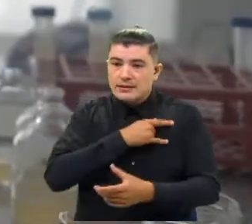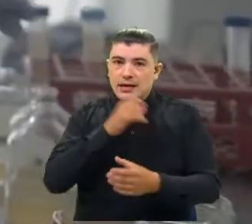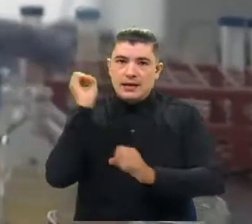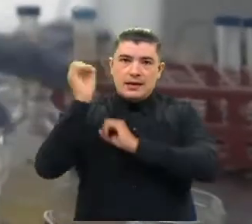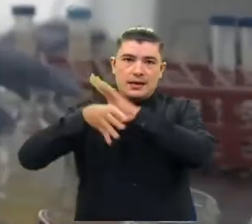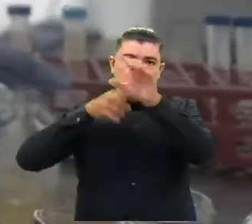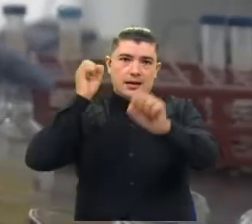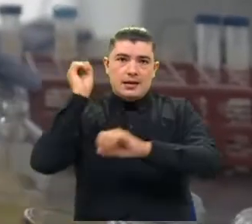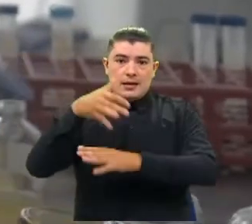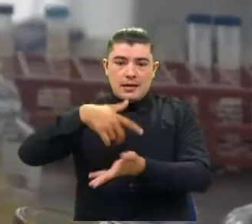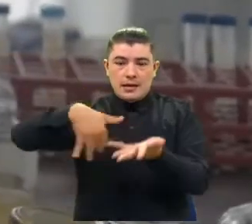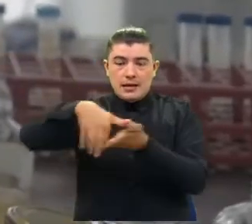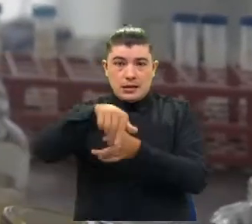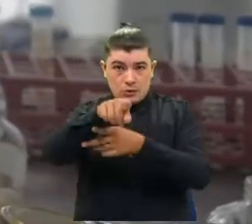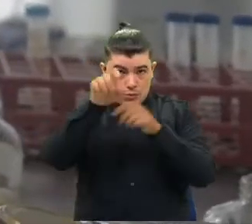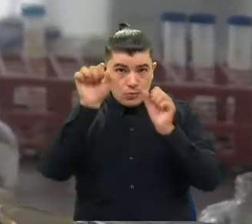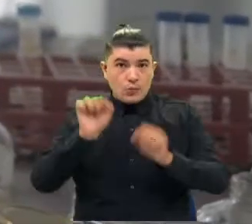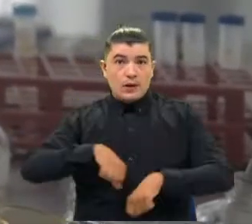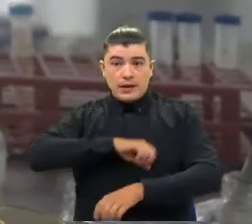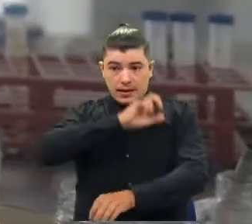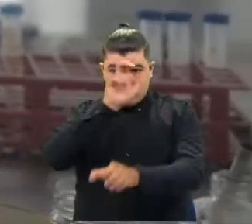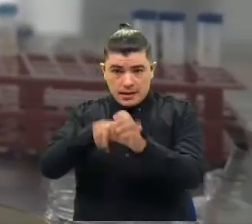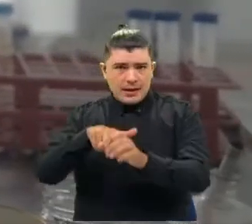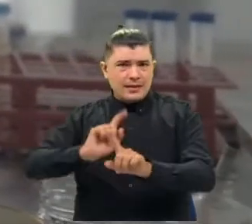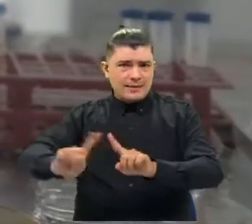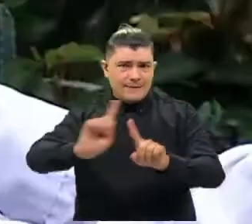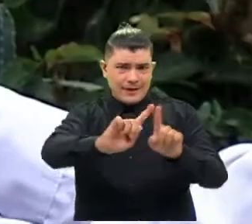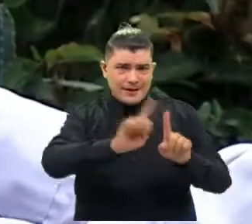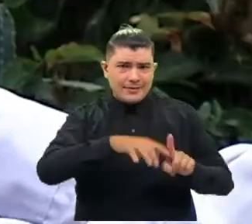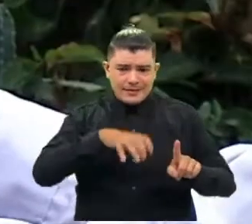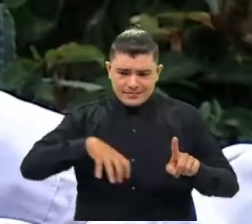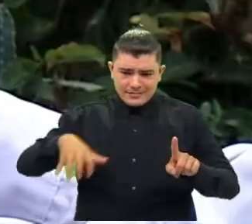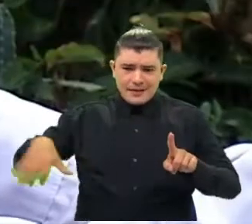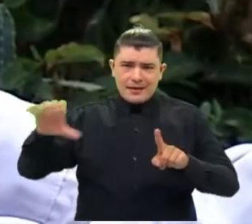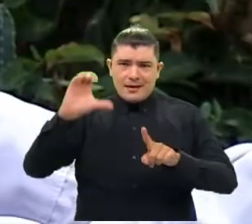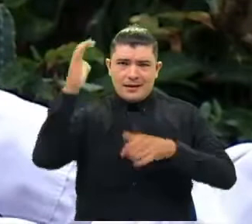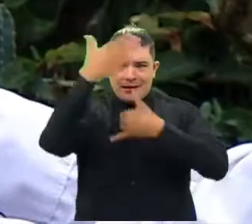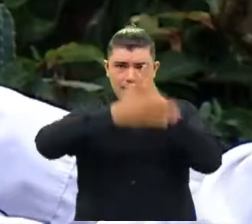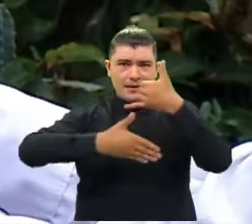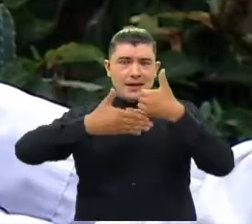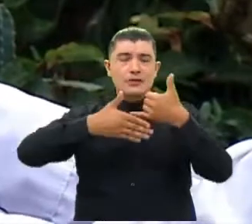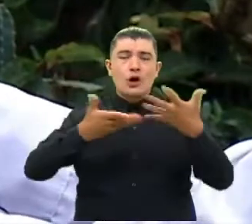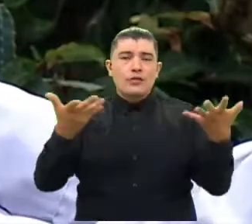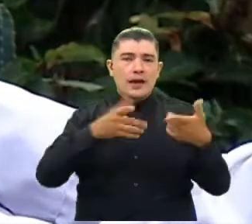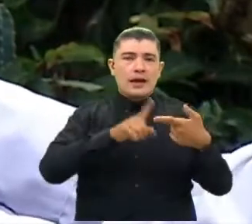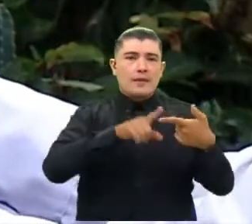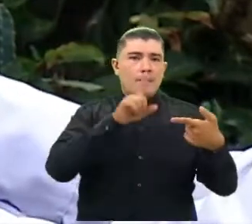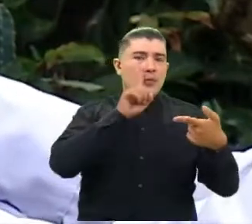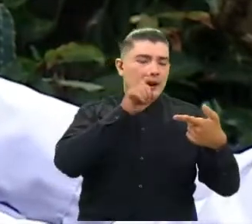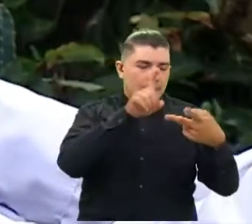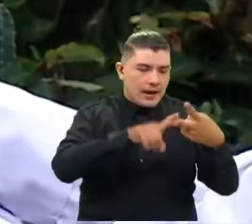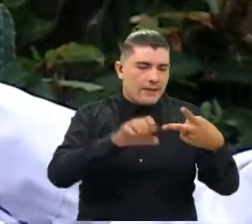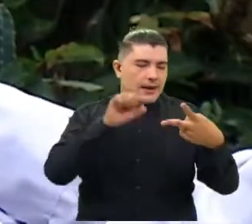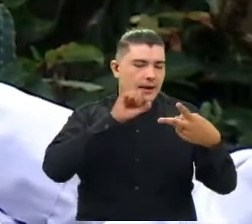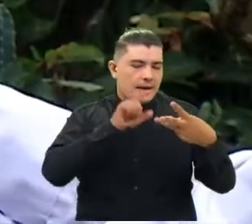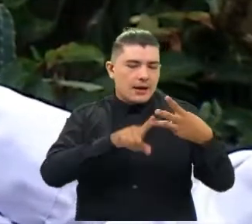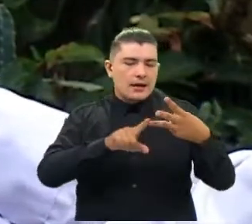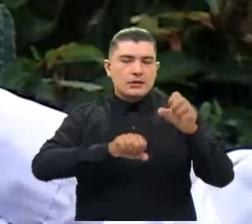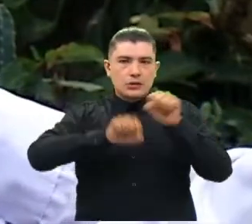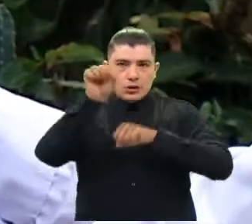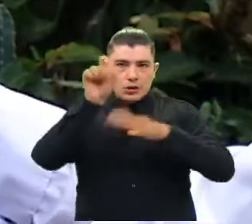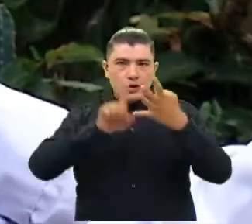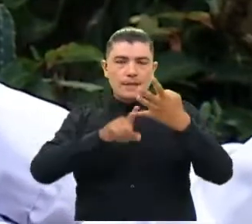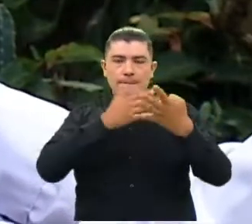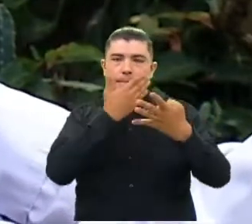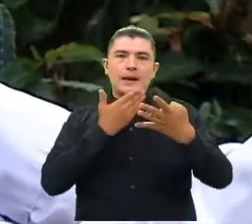de santander pueden matricularse en las diferentes sedes se ofrecen en la sede de bucaramanga barrancabermeja socorro barbosa